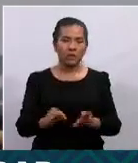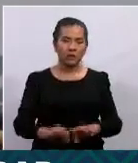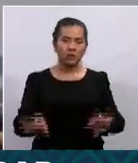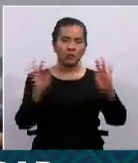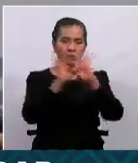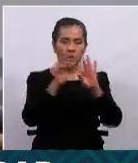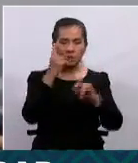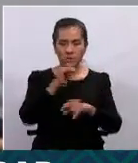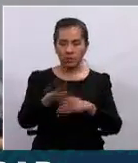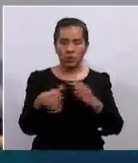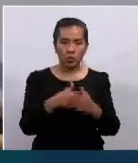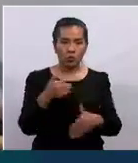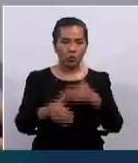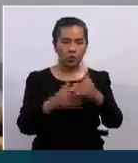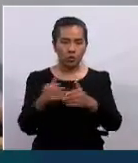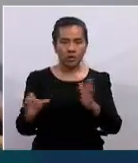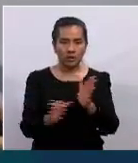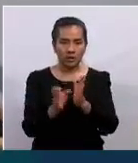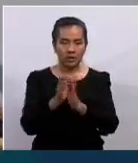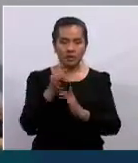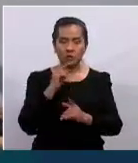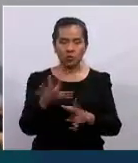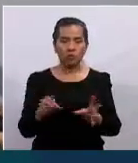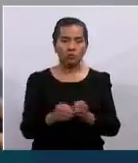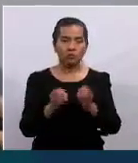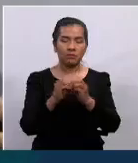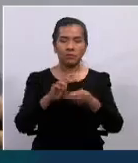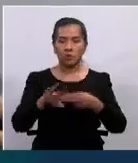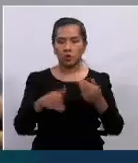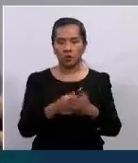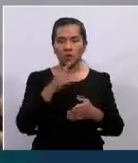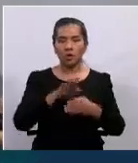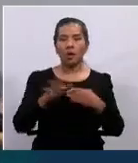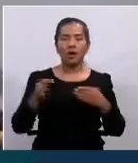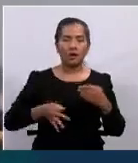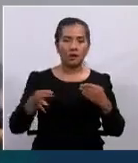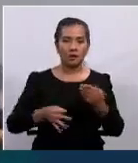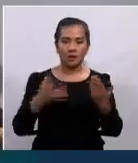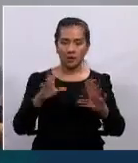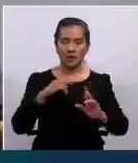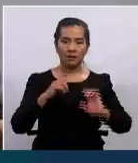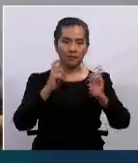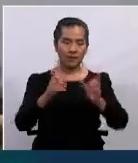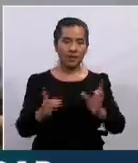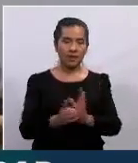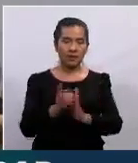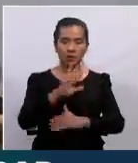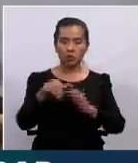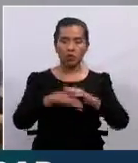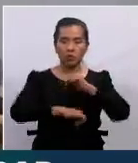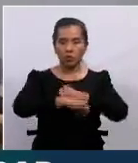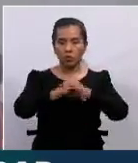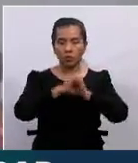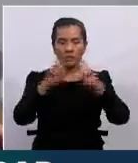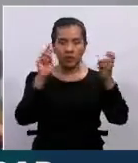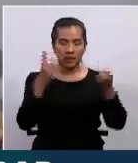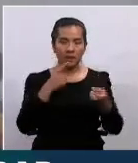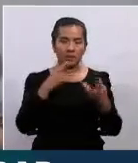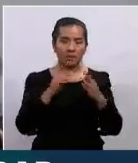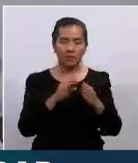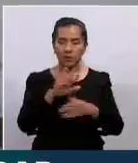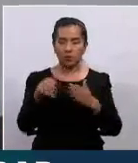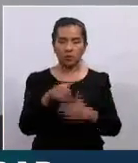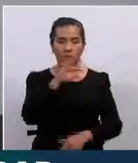de este proceso censal tengamos datos de calidad para de esta manera poder desarrollar políticas públicas en beneficio de la población y lo más